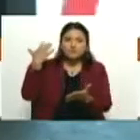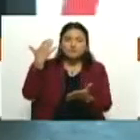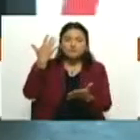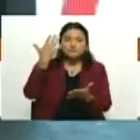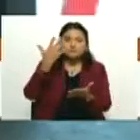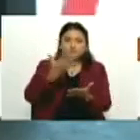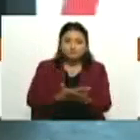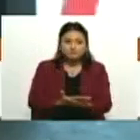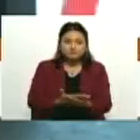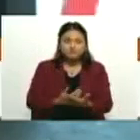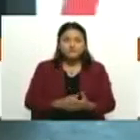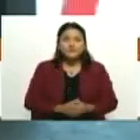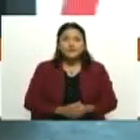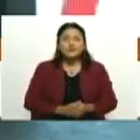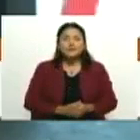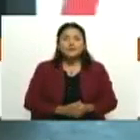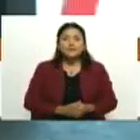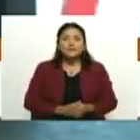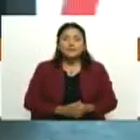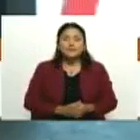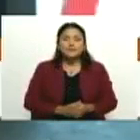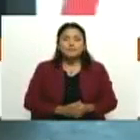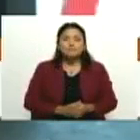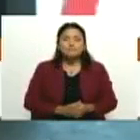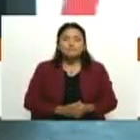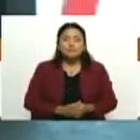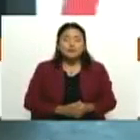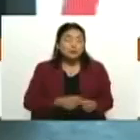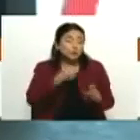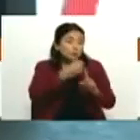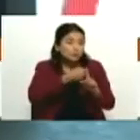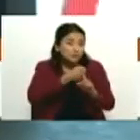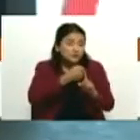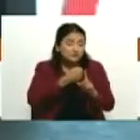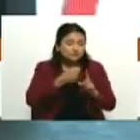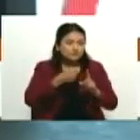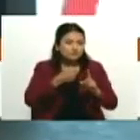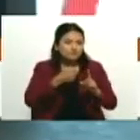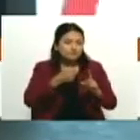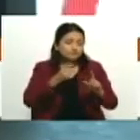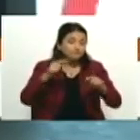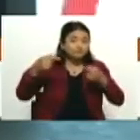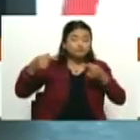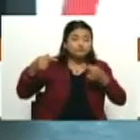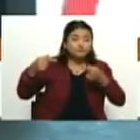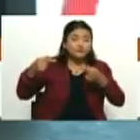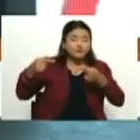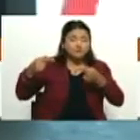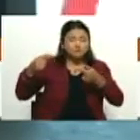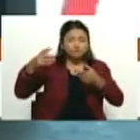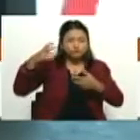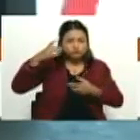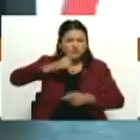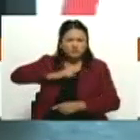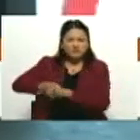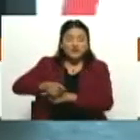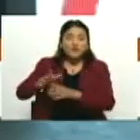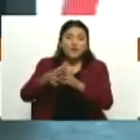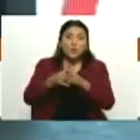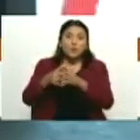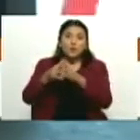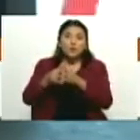de batalla no contra cualquier adversario, sino contra el imperio más poderoso del mundo, el imperio